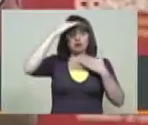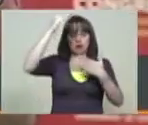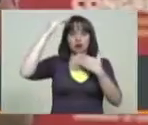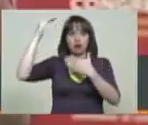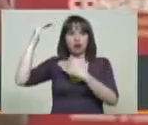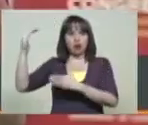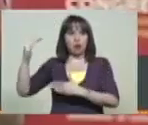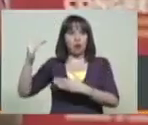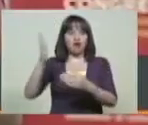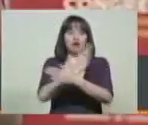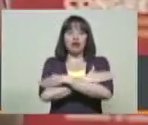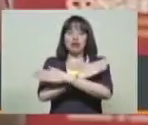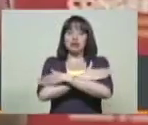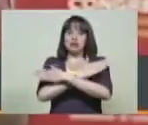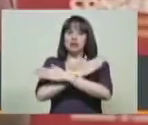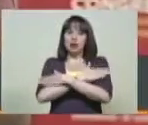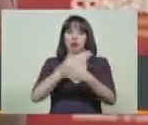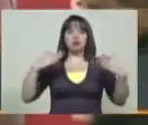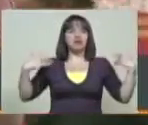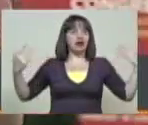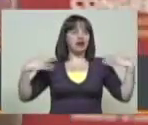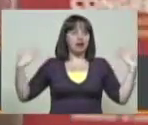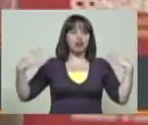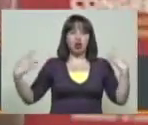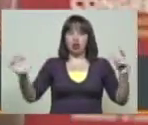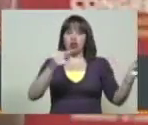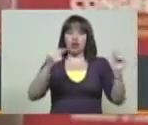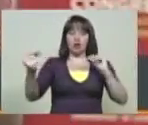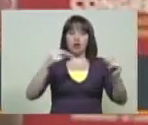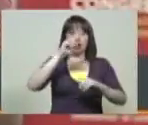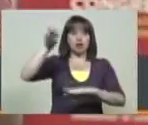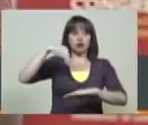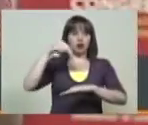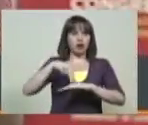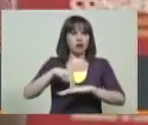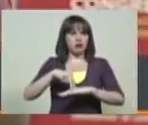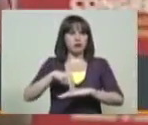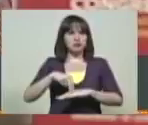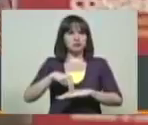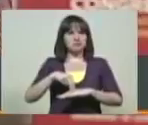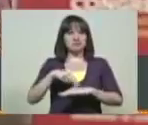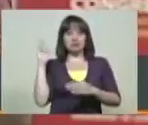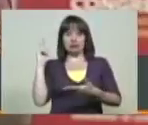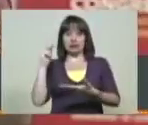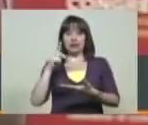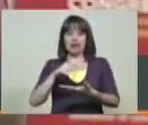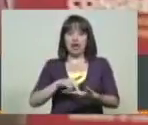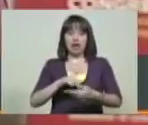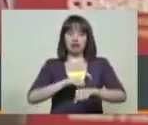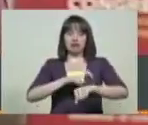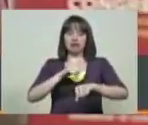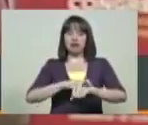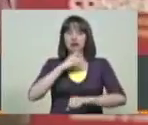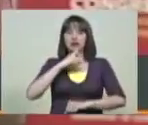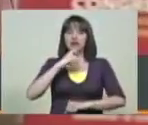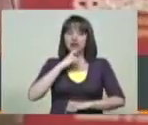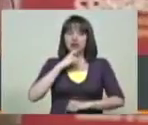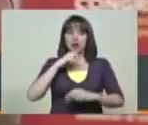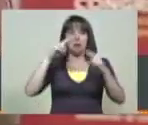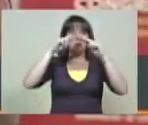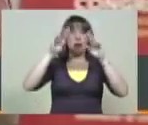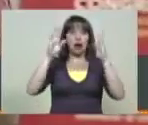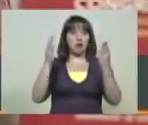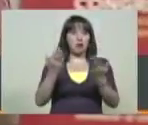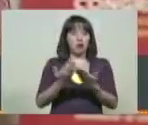y felicitamos la celebración de este debate nacional que llega en momentos cruciales para la humanidad